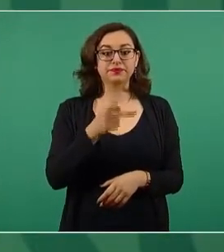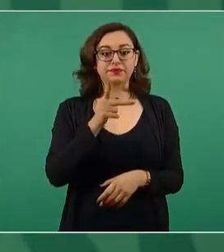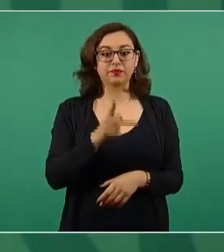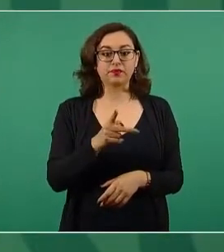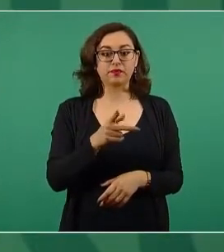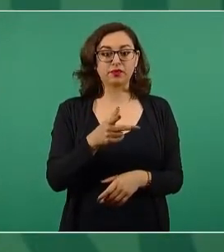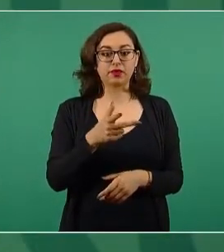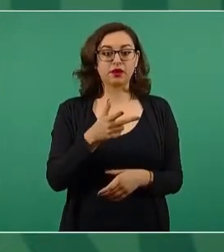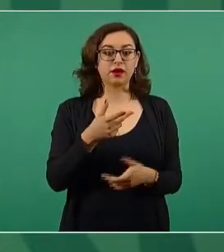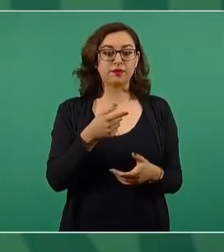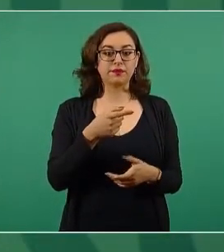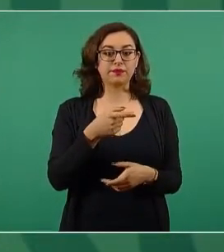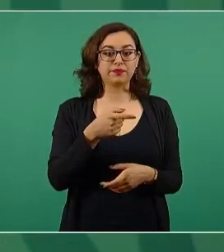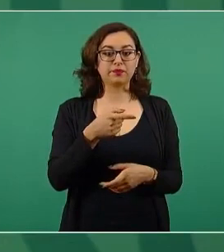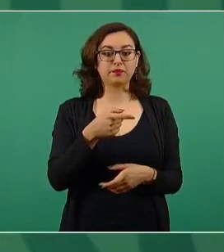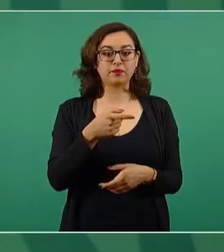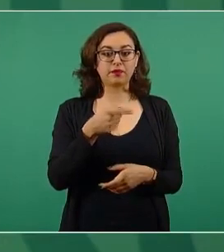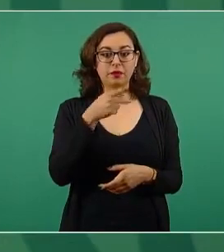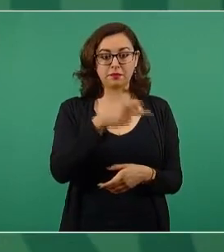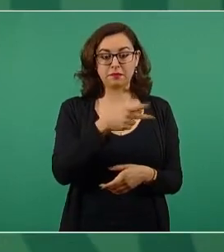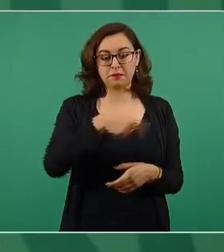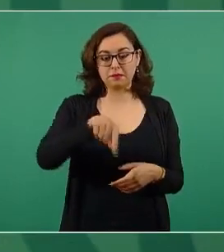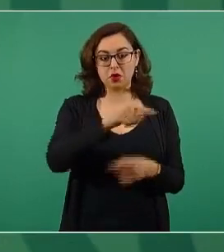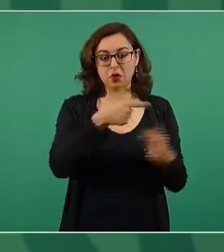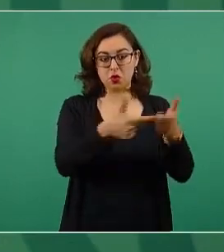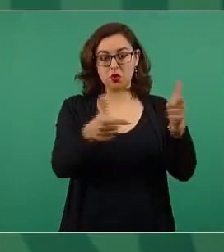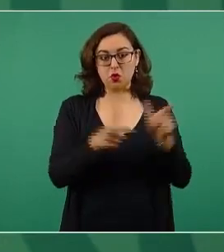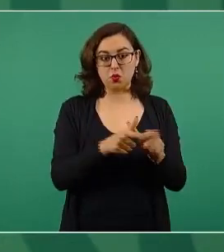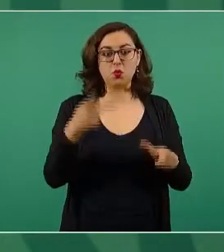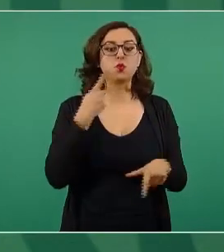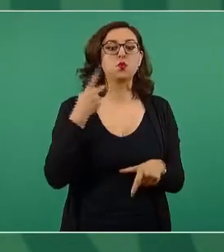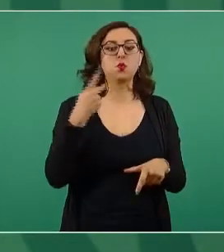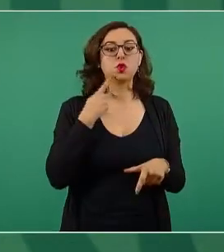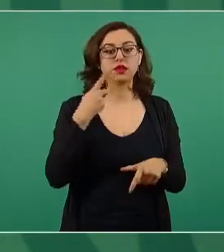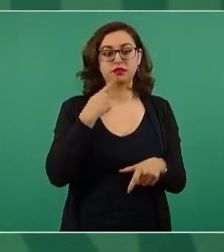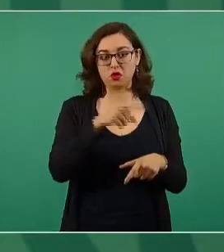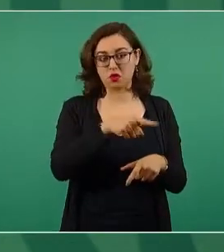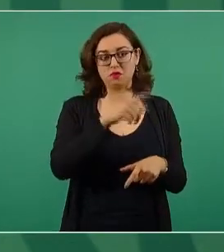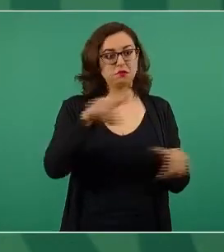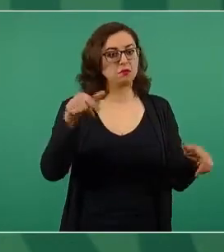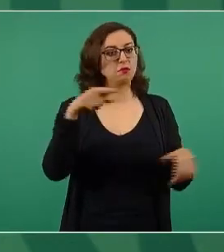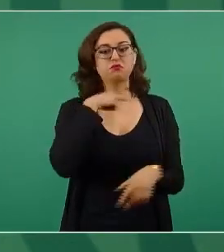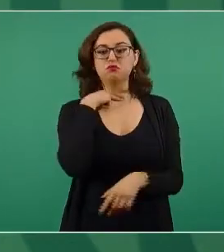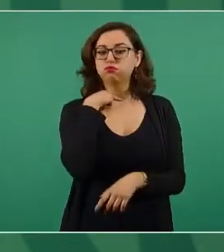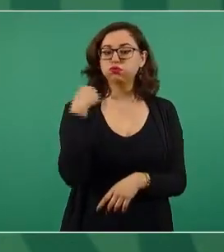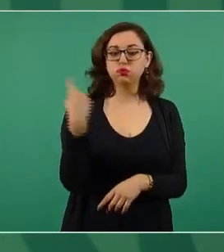el partido dominante durante décadas.